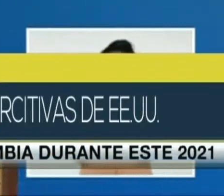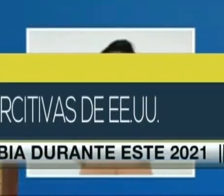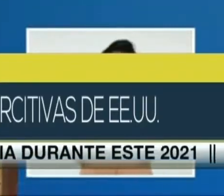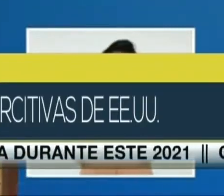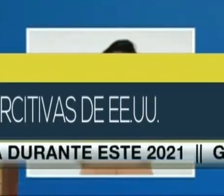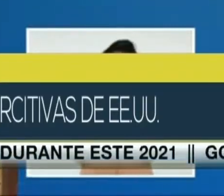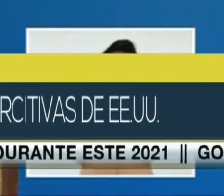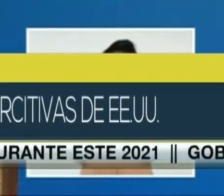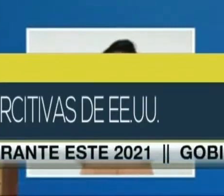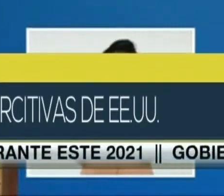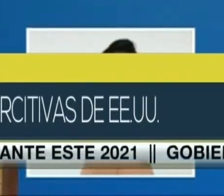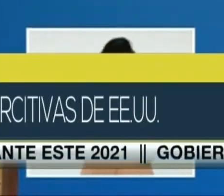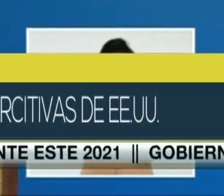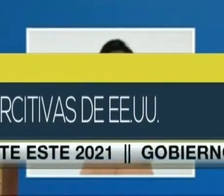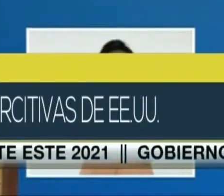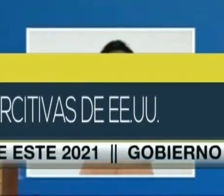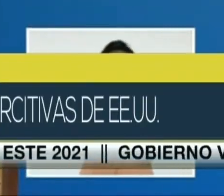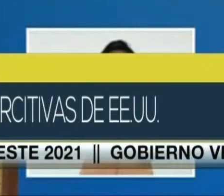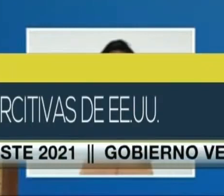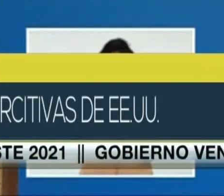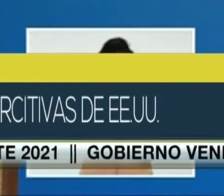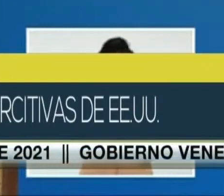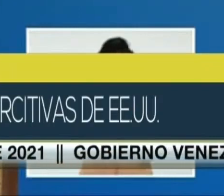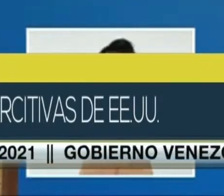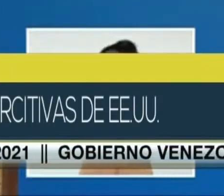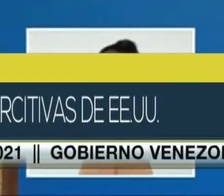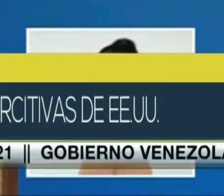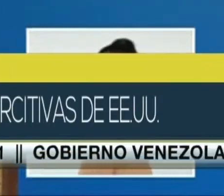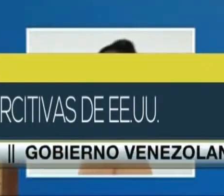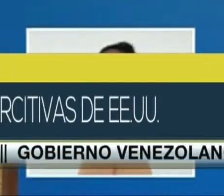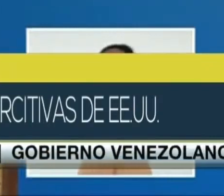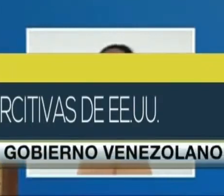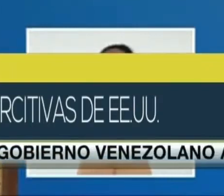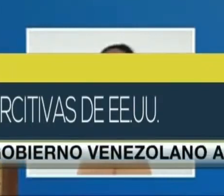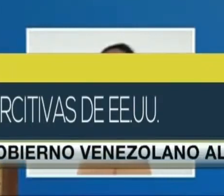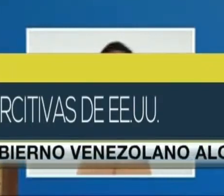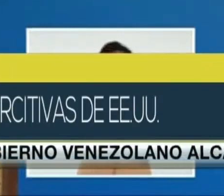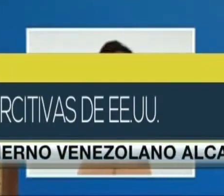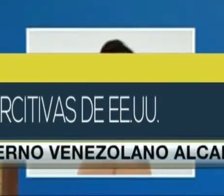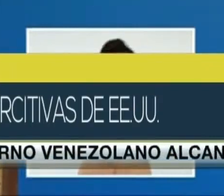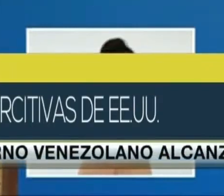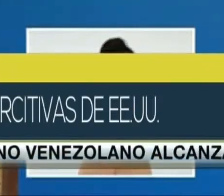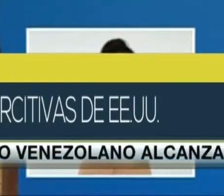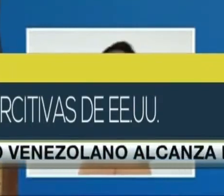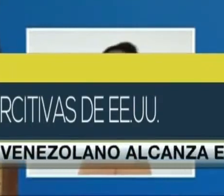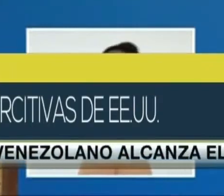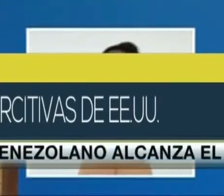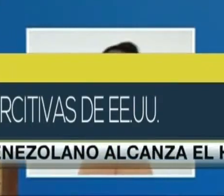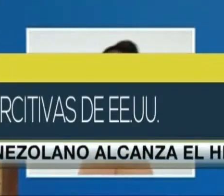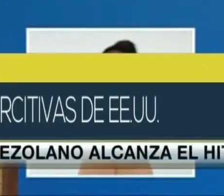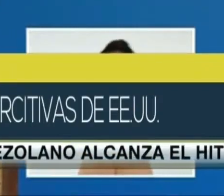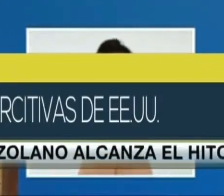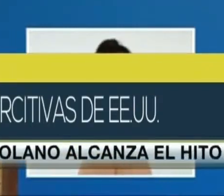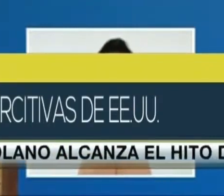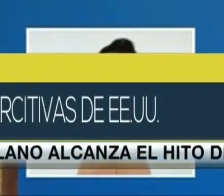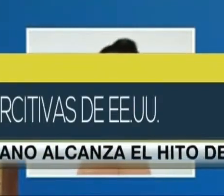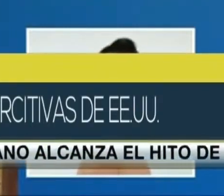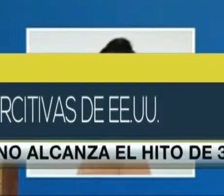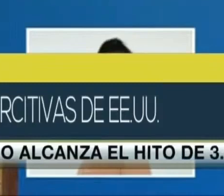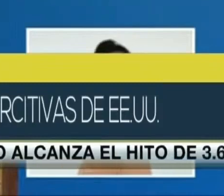junio y después del 5 de julio, como ya he denunciado con copiosa evidencia ante